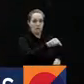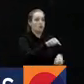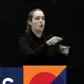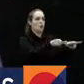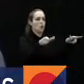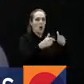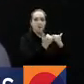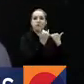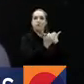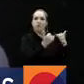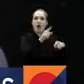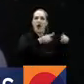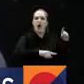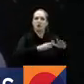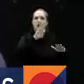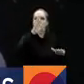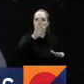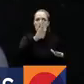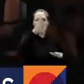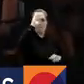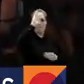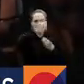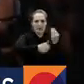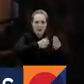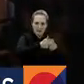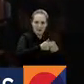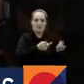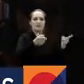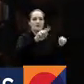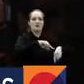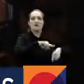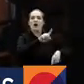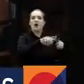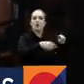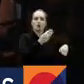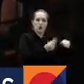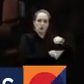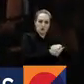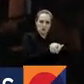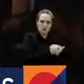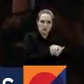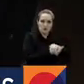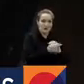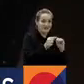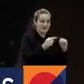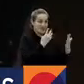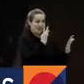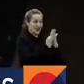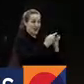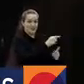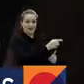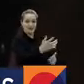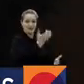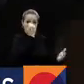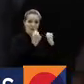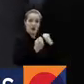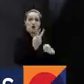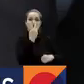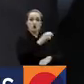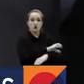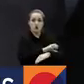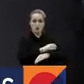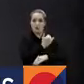algunos parapolíticos y personas condenadas por corrupción. Las primeras informaciones indican que en las celdas fueron encontrados 2